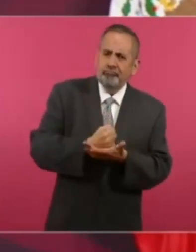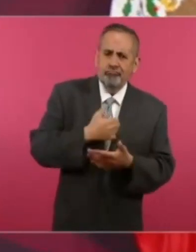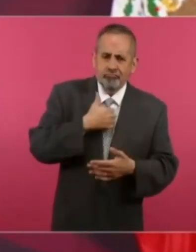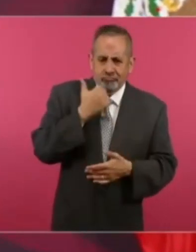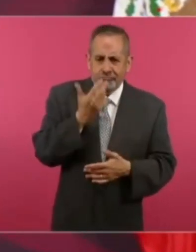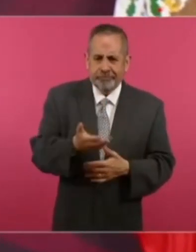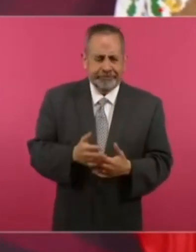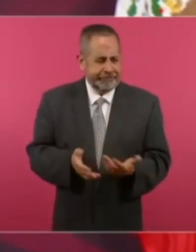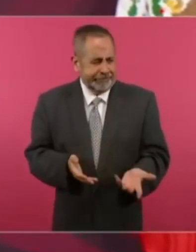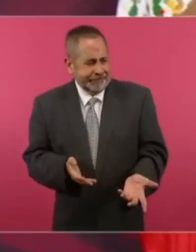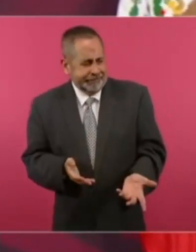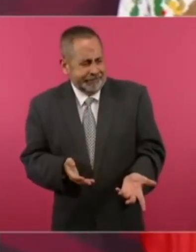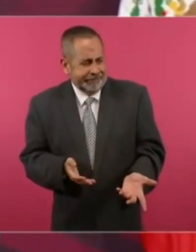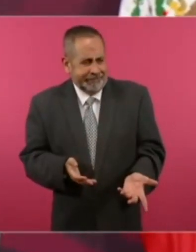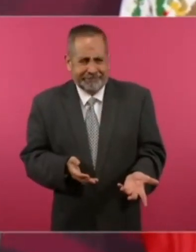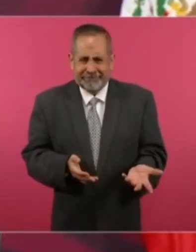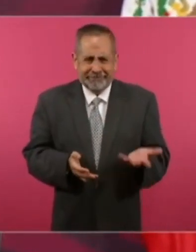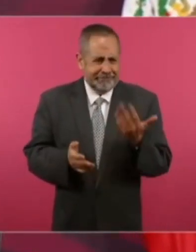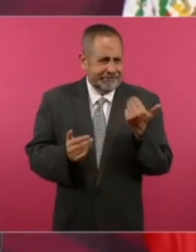en los libros